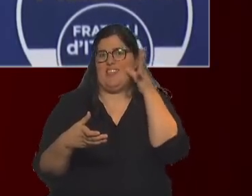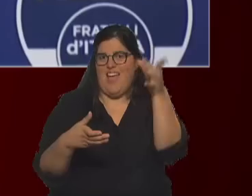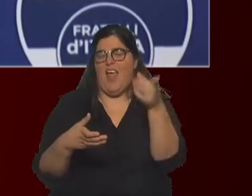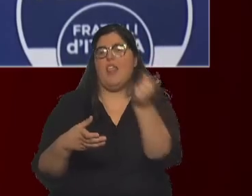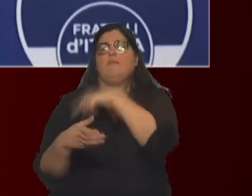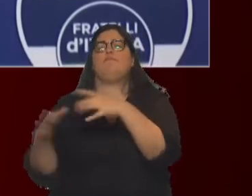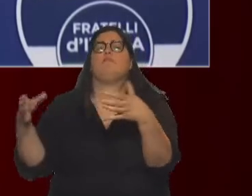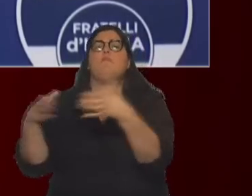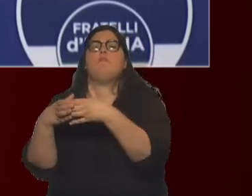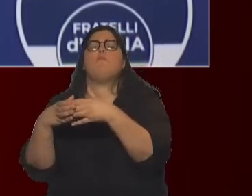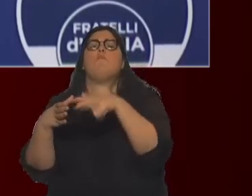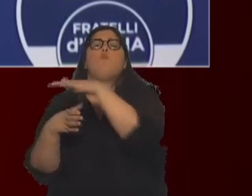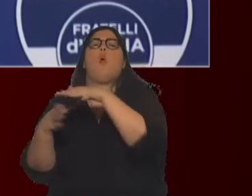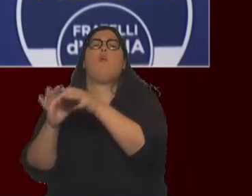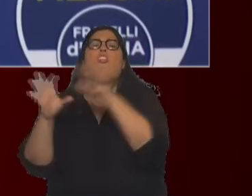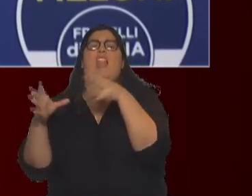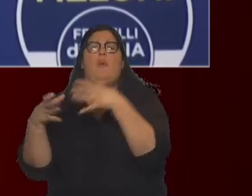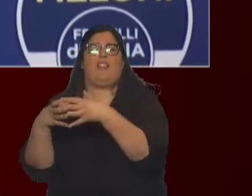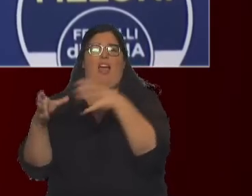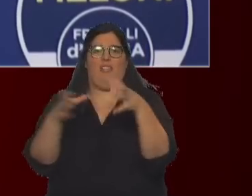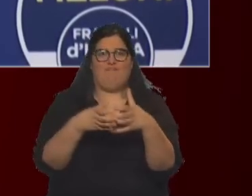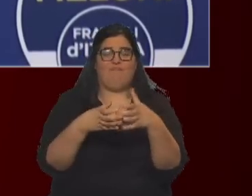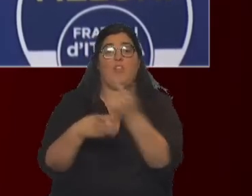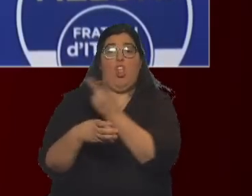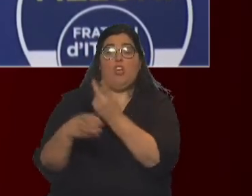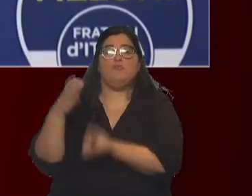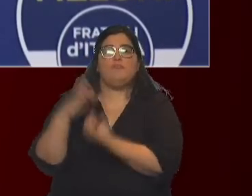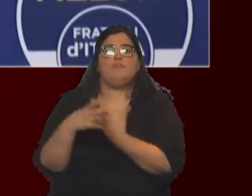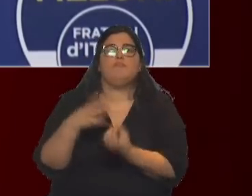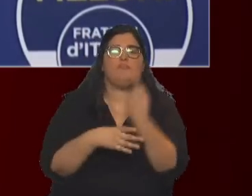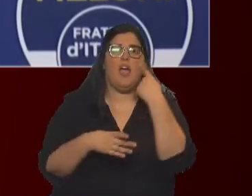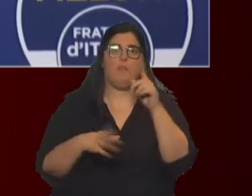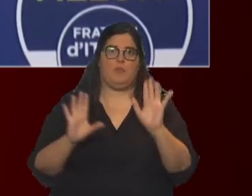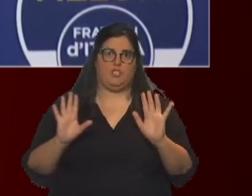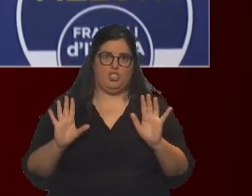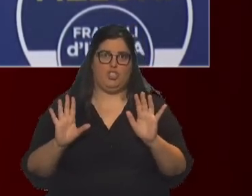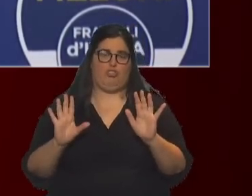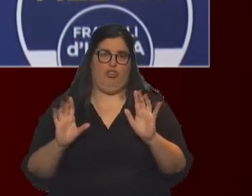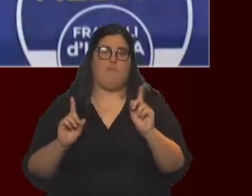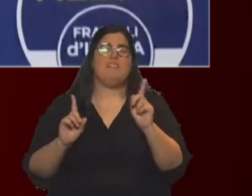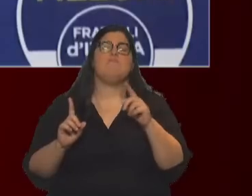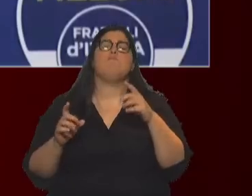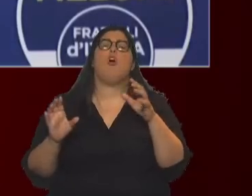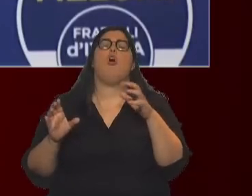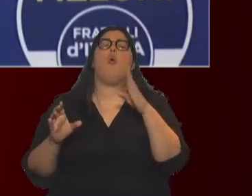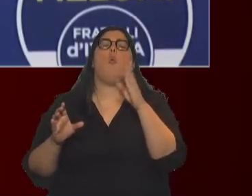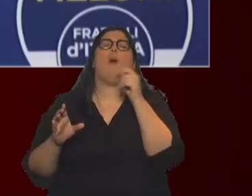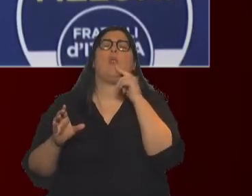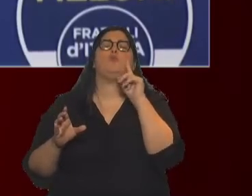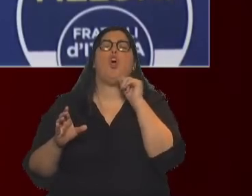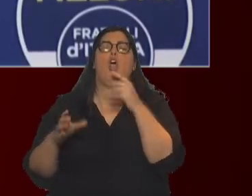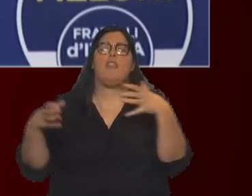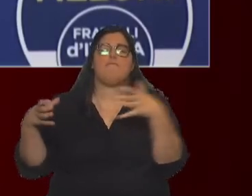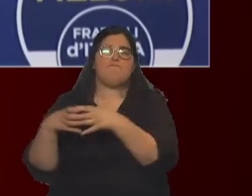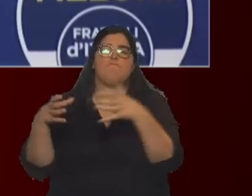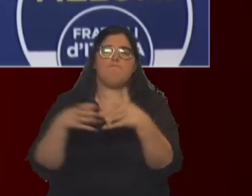la Libertad. Fueron dos escisiones que se crearon a propósito, el partido de Silvio Berlusconi, para darle a la derecha